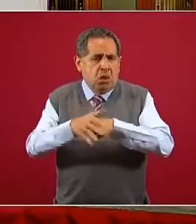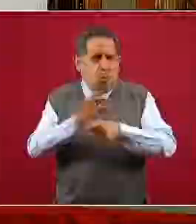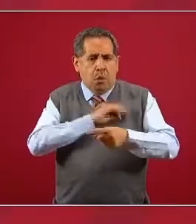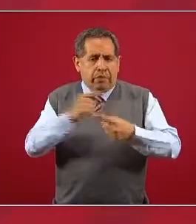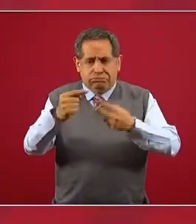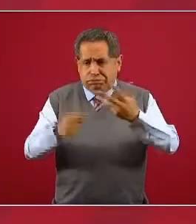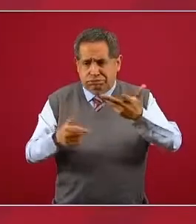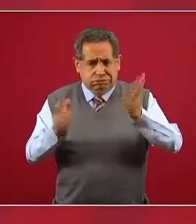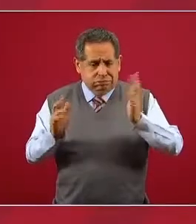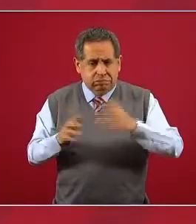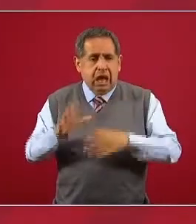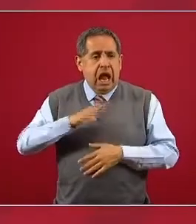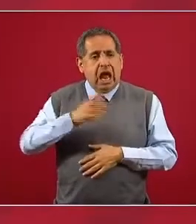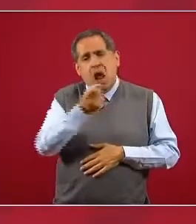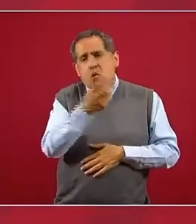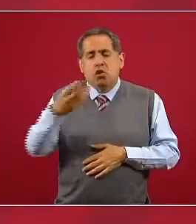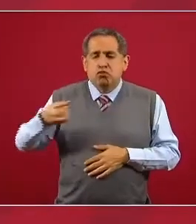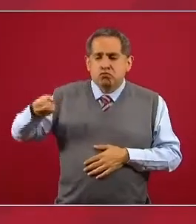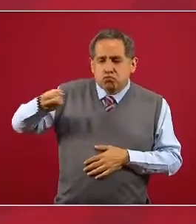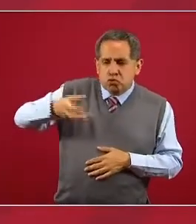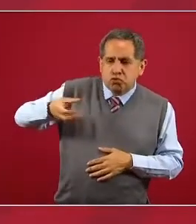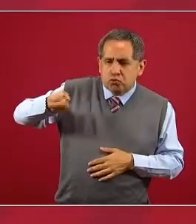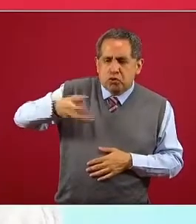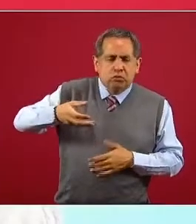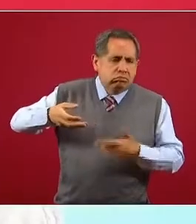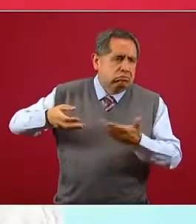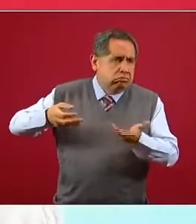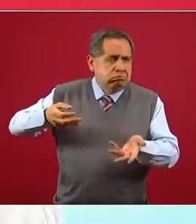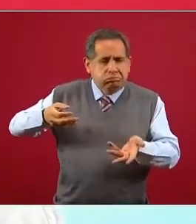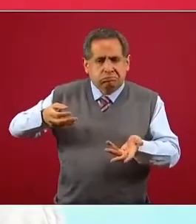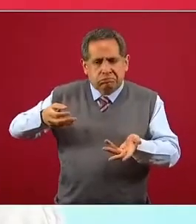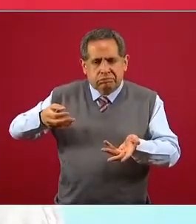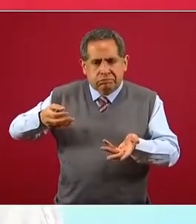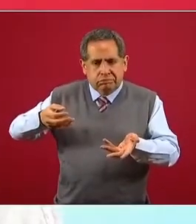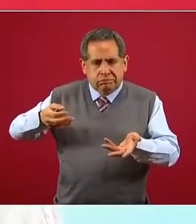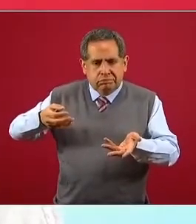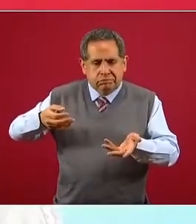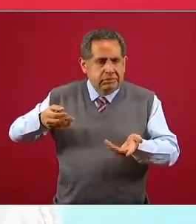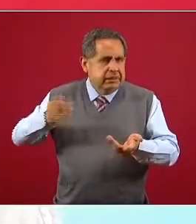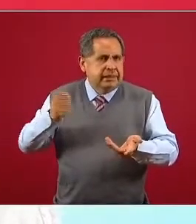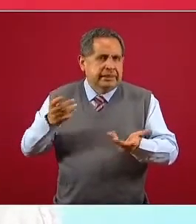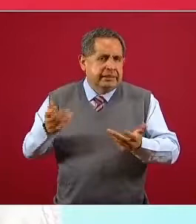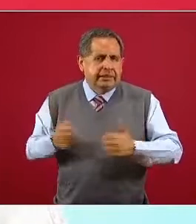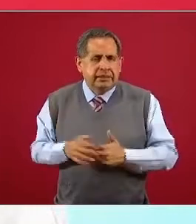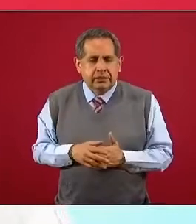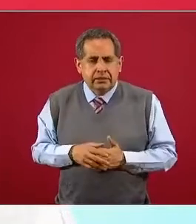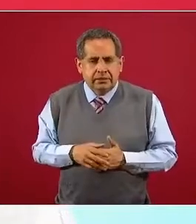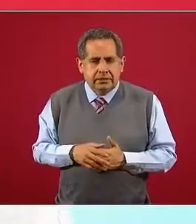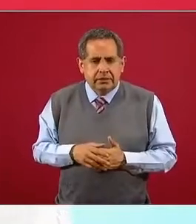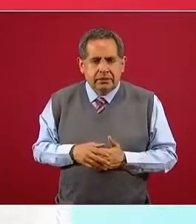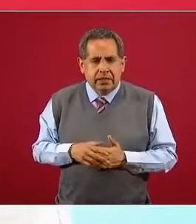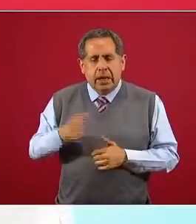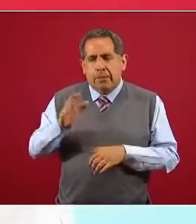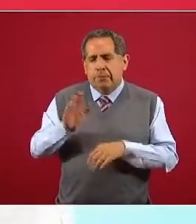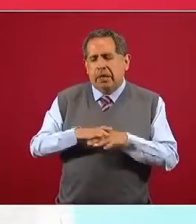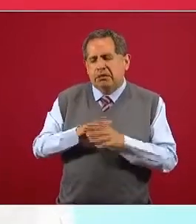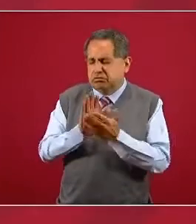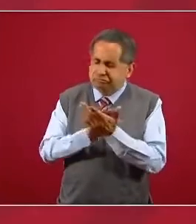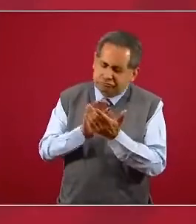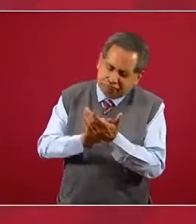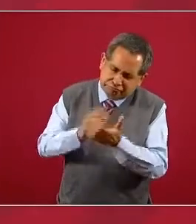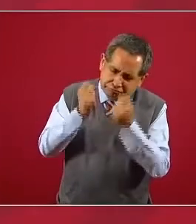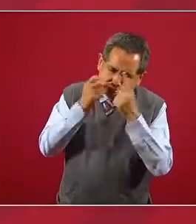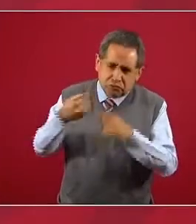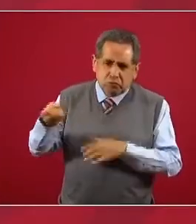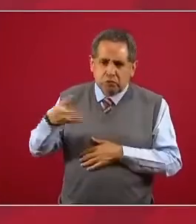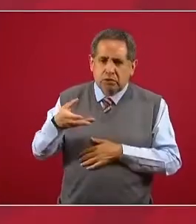estilo. Hay contribuciones que son las que se pudieran posiblemente ser las más loables,